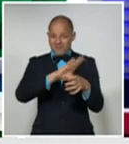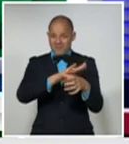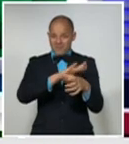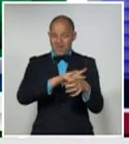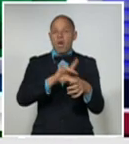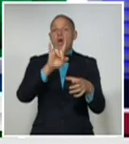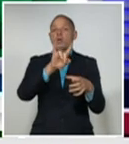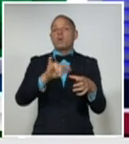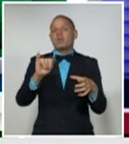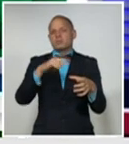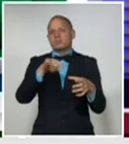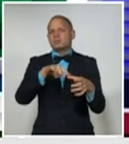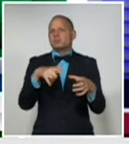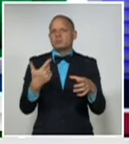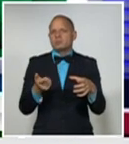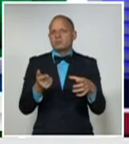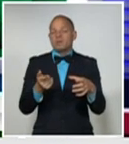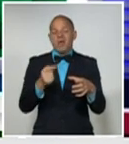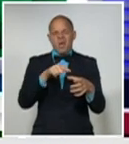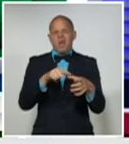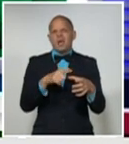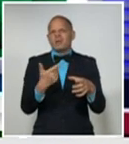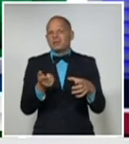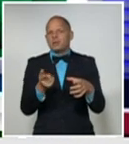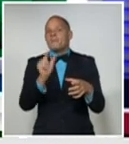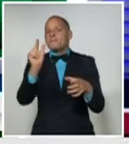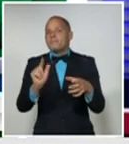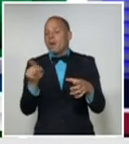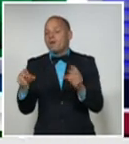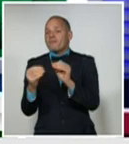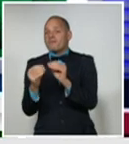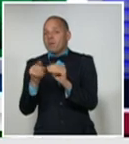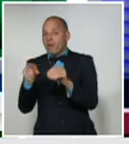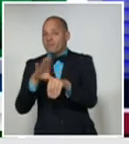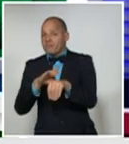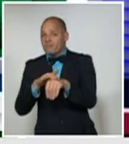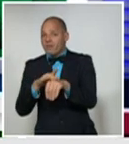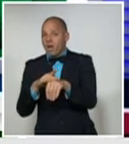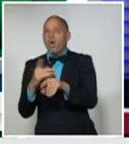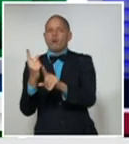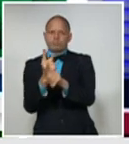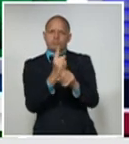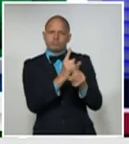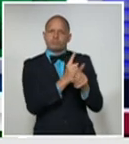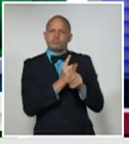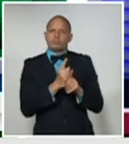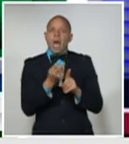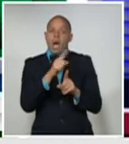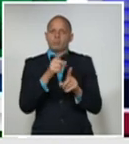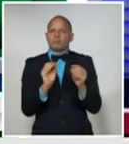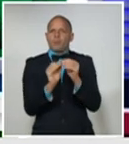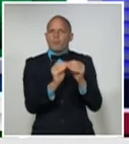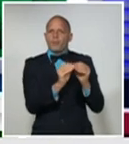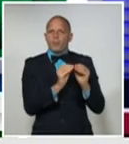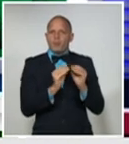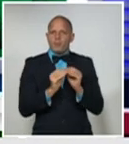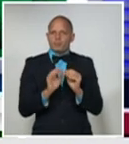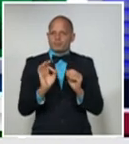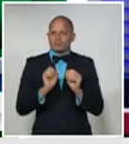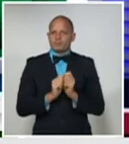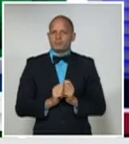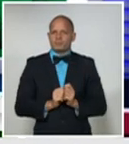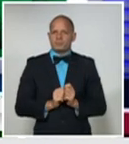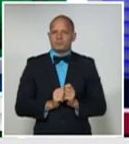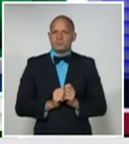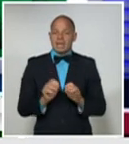ser contactos de casos positivos ya confirmados anteriormente. En el acumulado es el